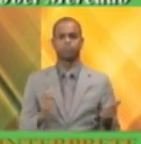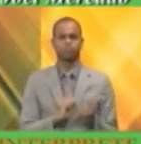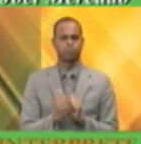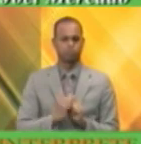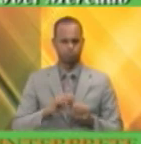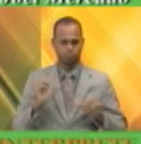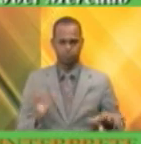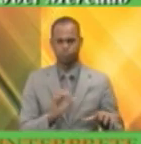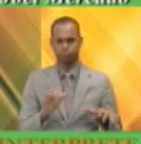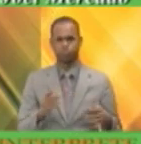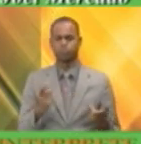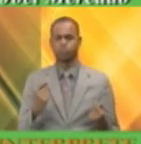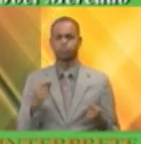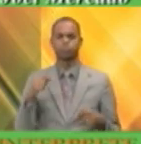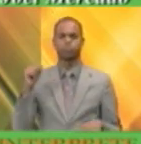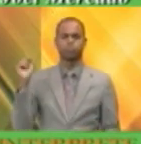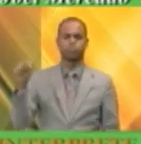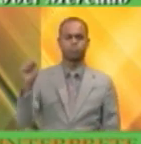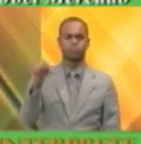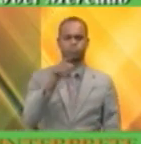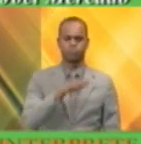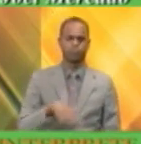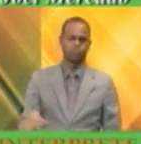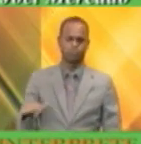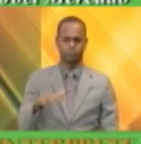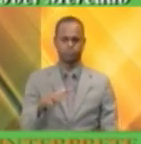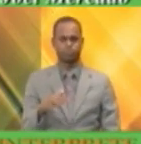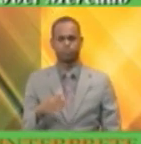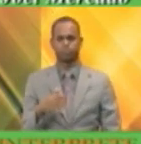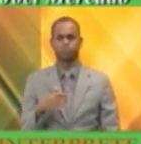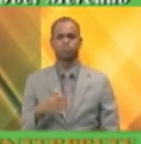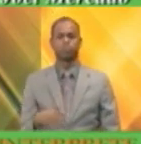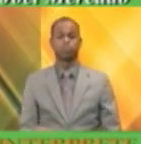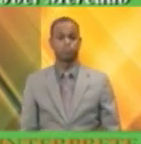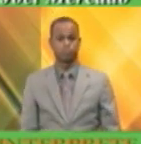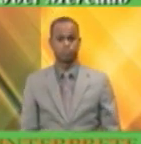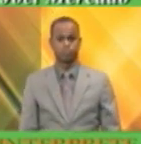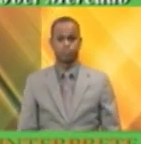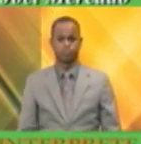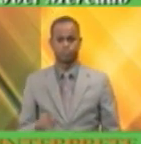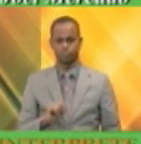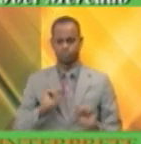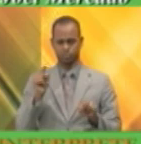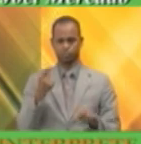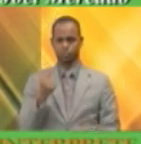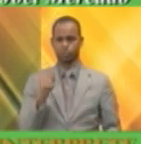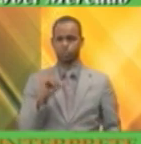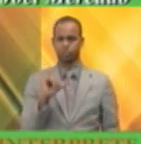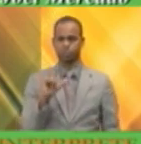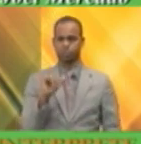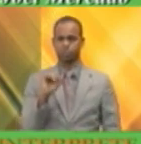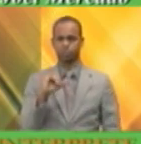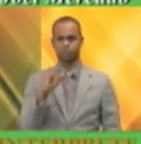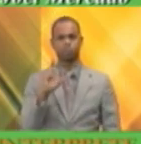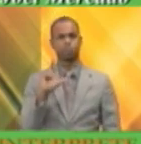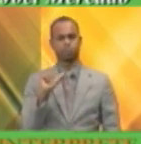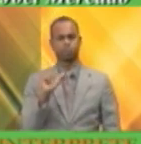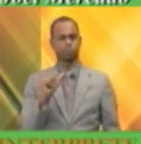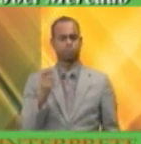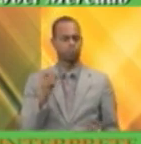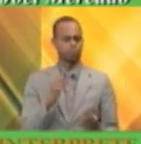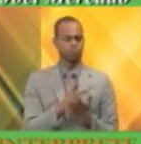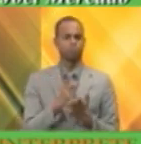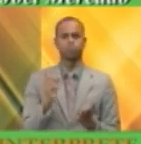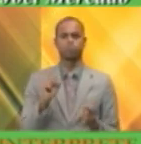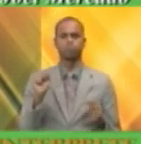atletismo donde los atletas de atletismo que fueron a Guadalajara fueron clasificados aquí con